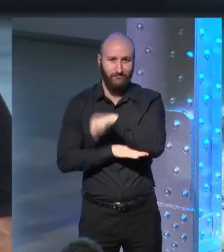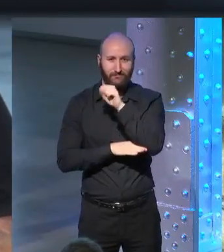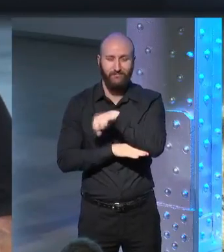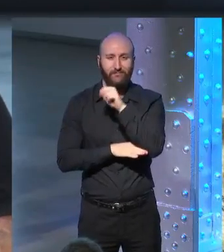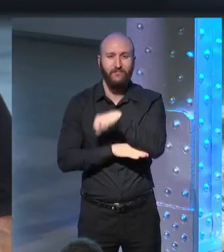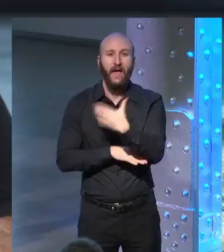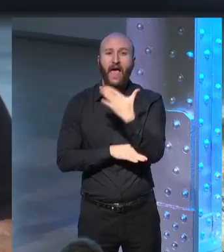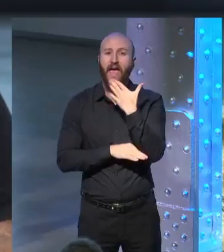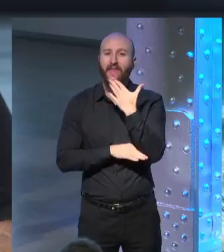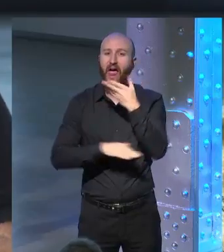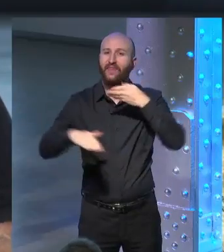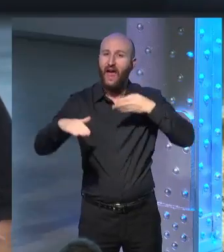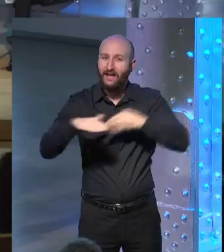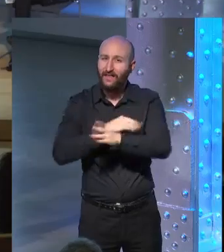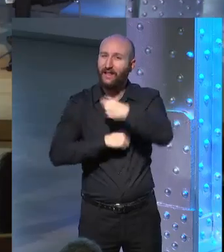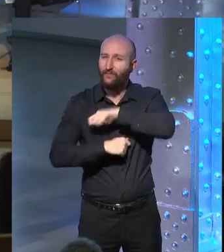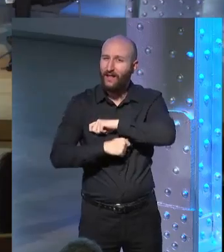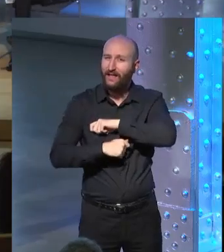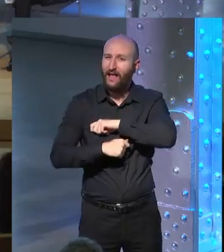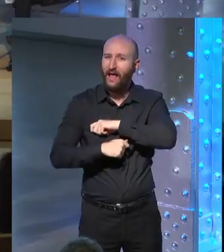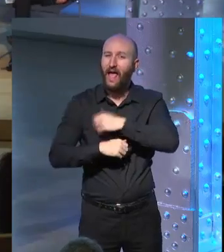para acceder en España a una red social?